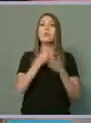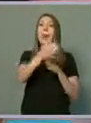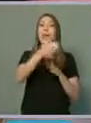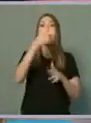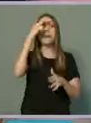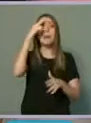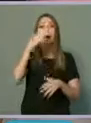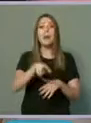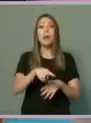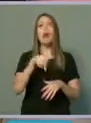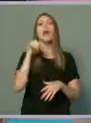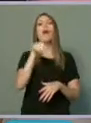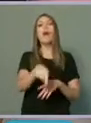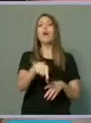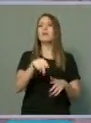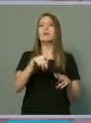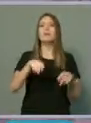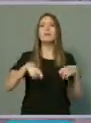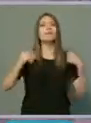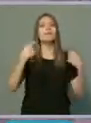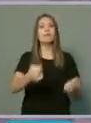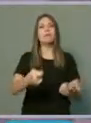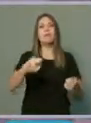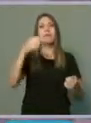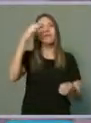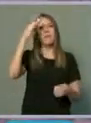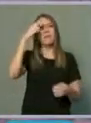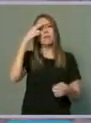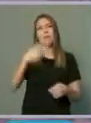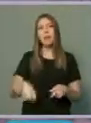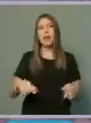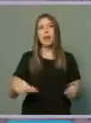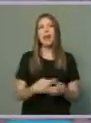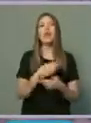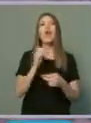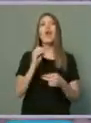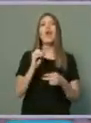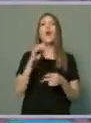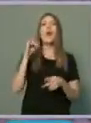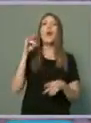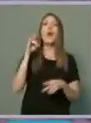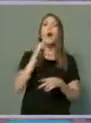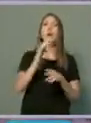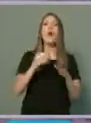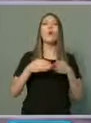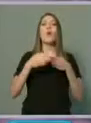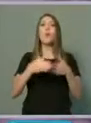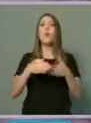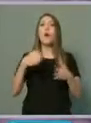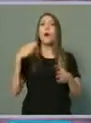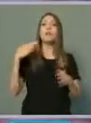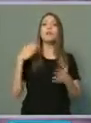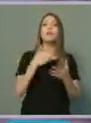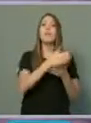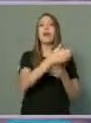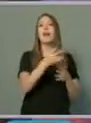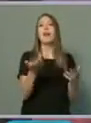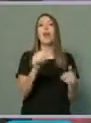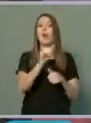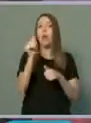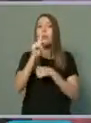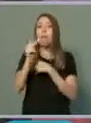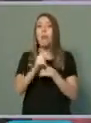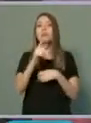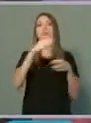barco. Estás en un buque, en aguas internacionales o en aguas pertenecientes a un país en particular, estás dentro del buque. Por ser hijo de